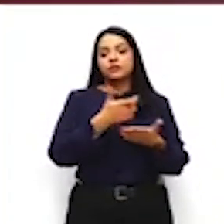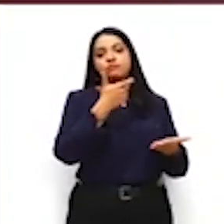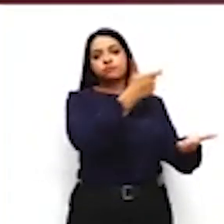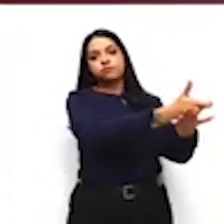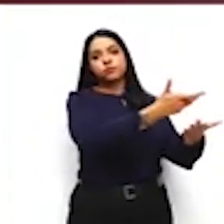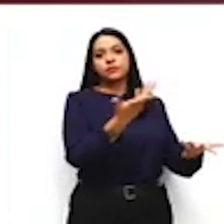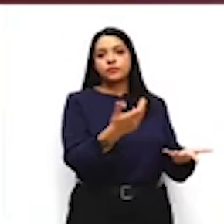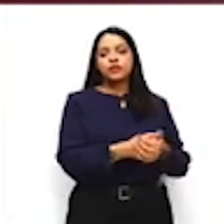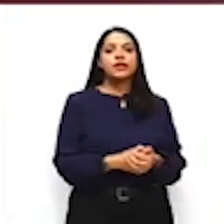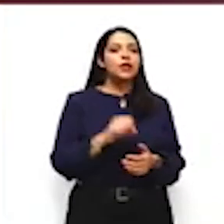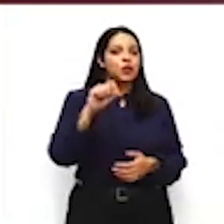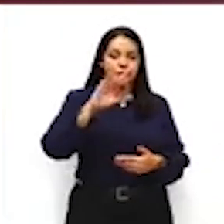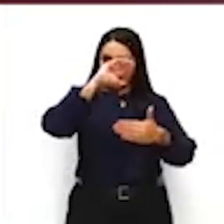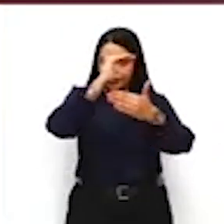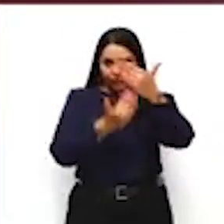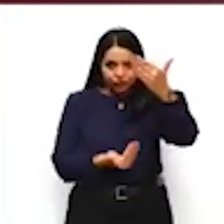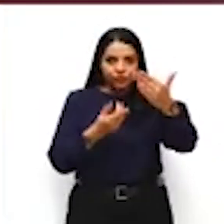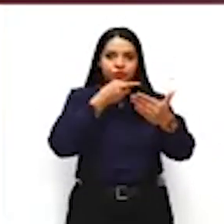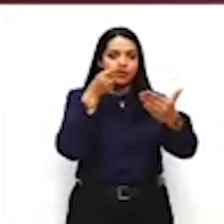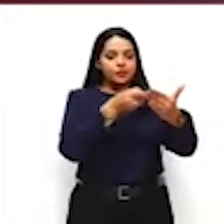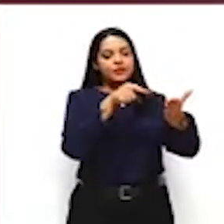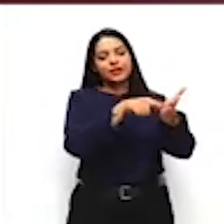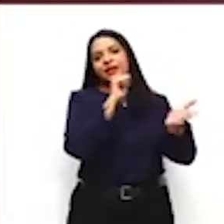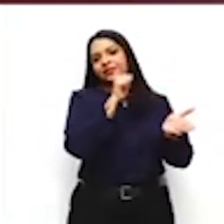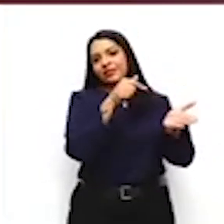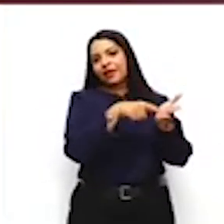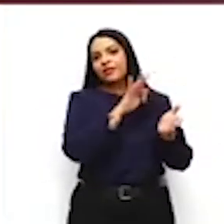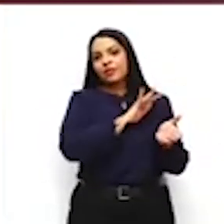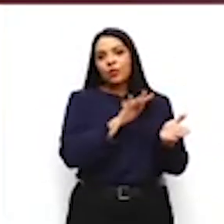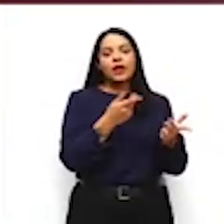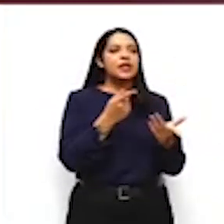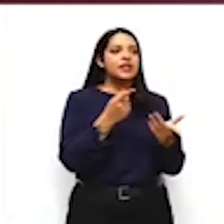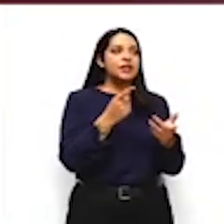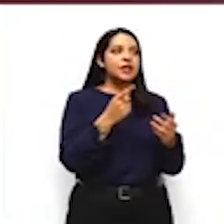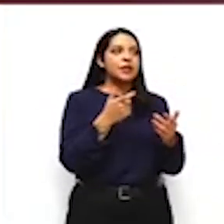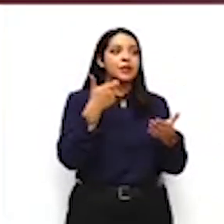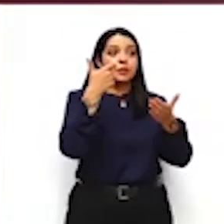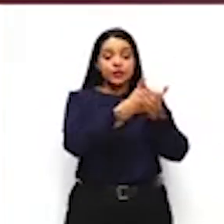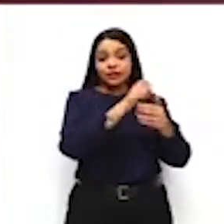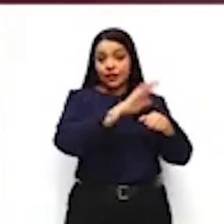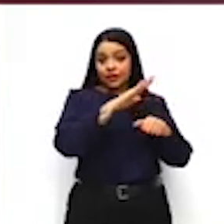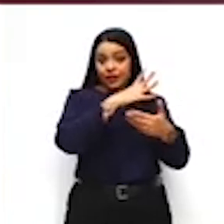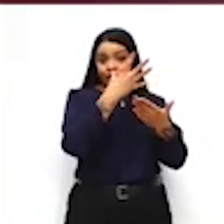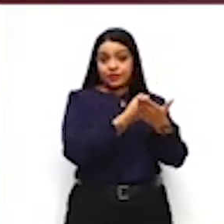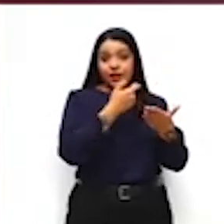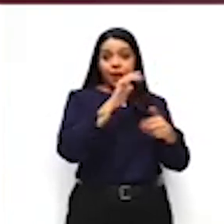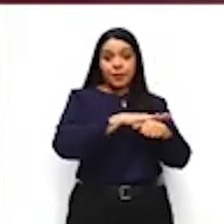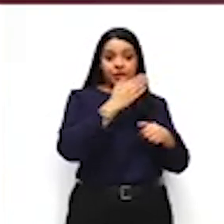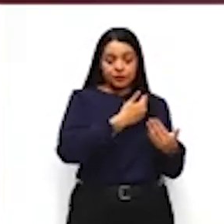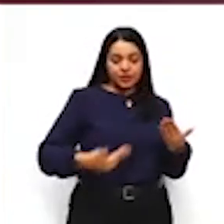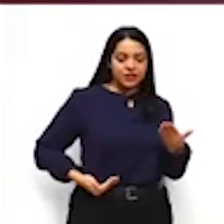la Constitución estableció que nadie podía ganar más que el presidente, salieron